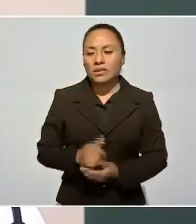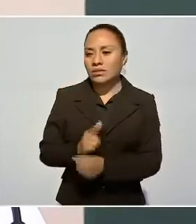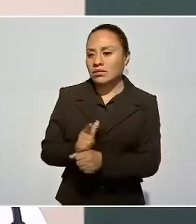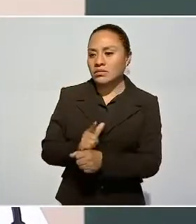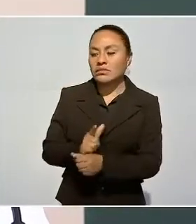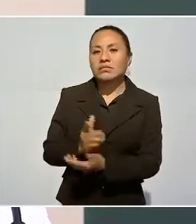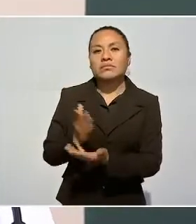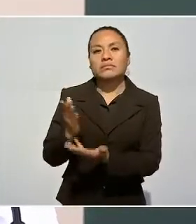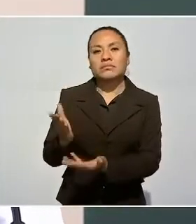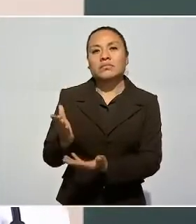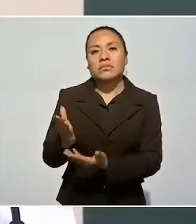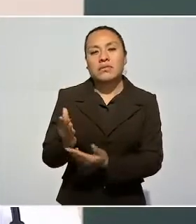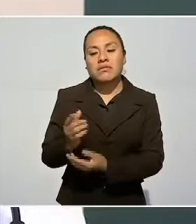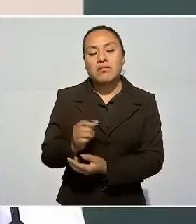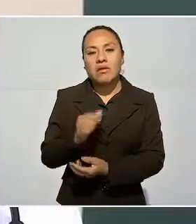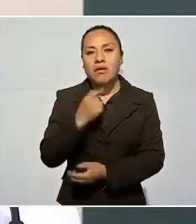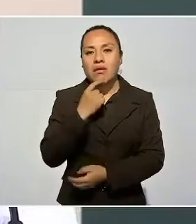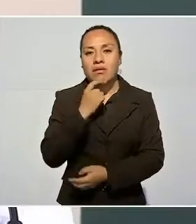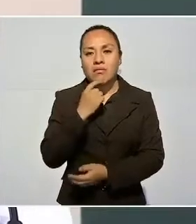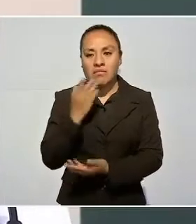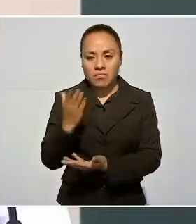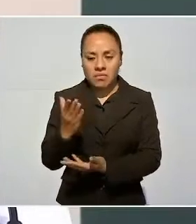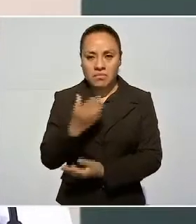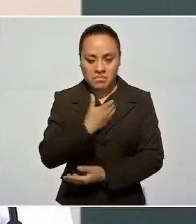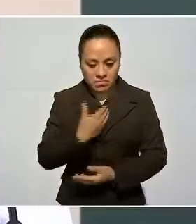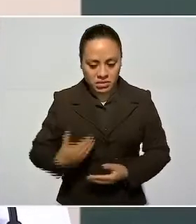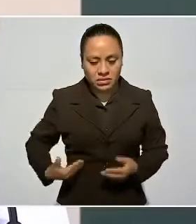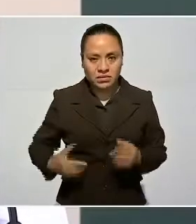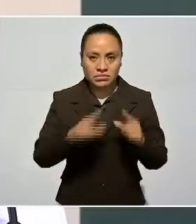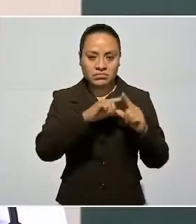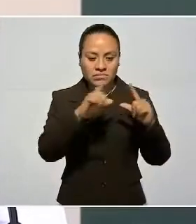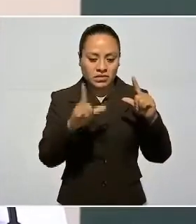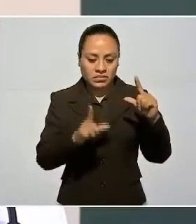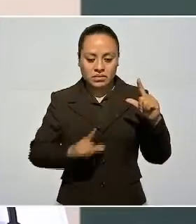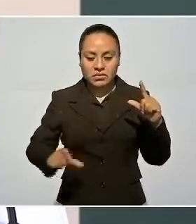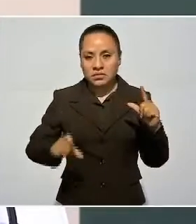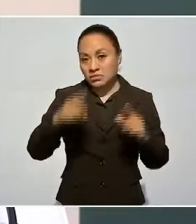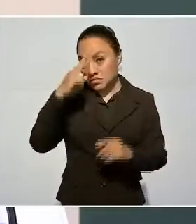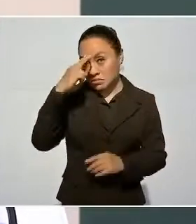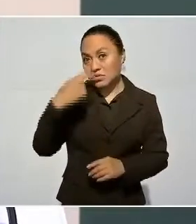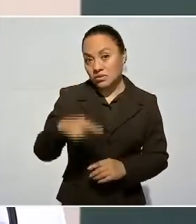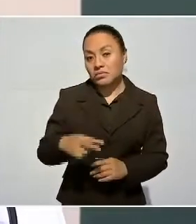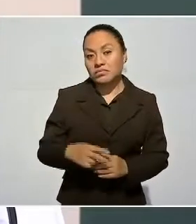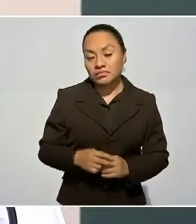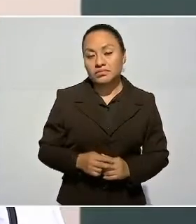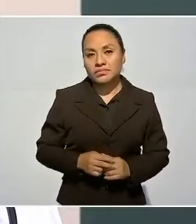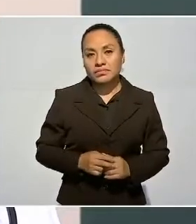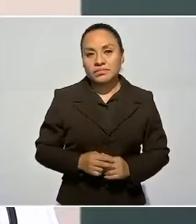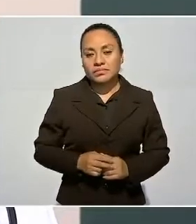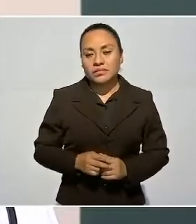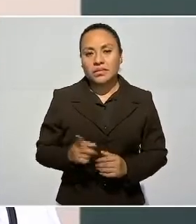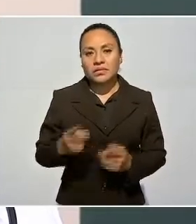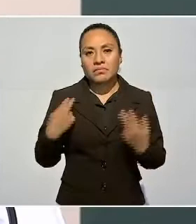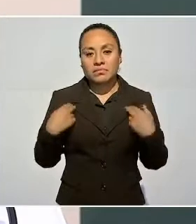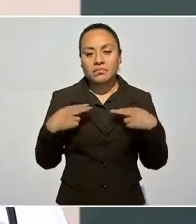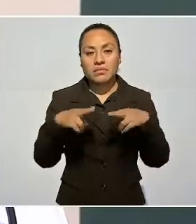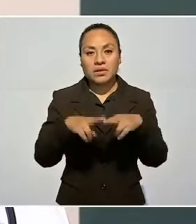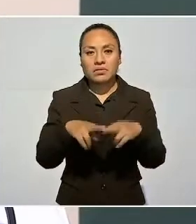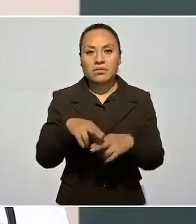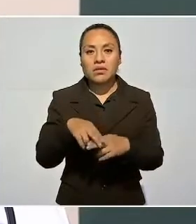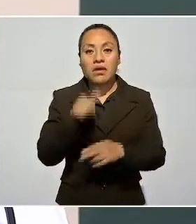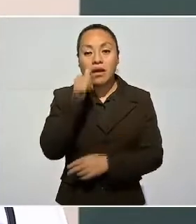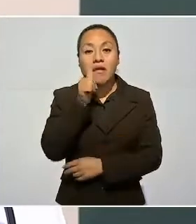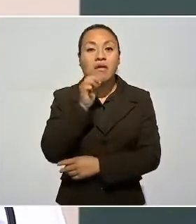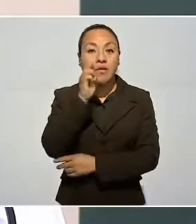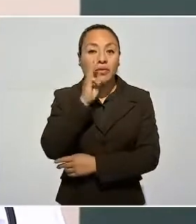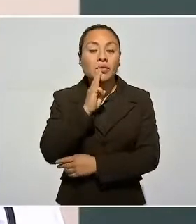Licenciado Andrés Manuel López Obrador, Presidente Constitucional de los Estados Unidos Mexicanos. Maestro Alejandro